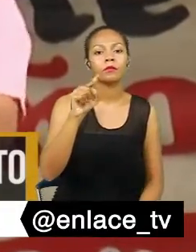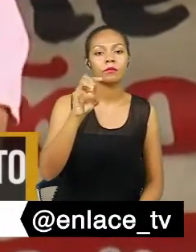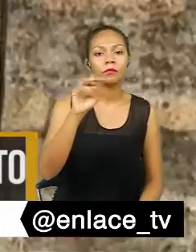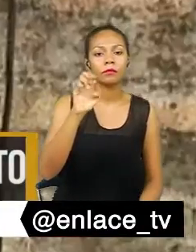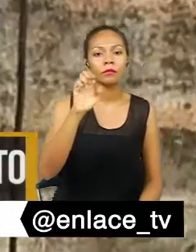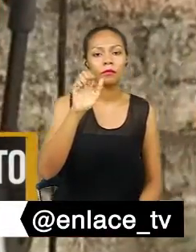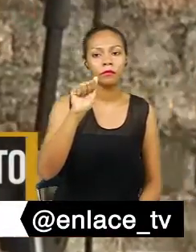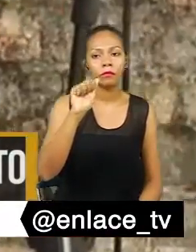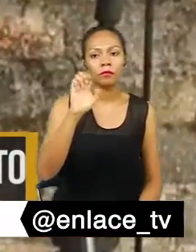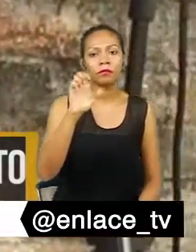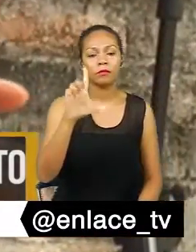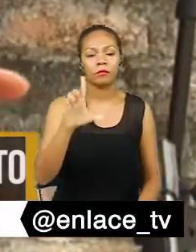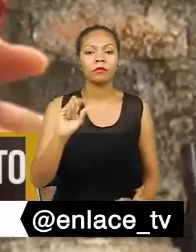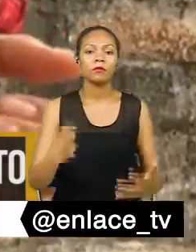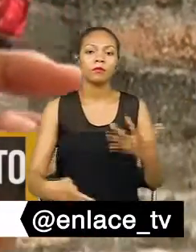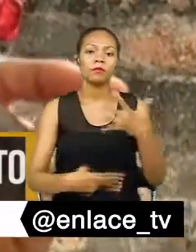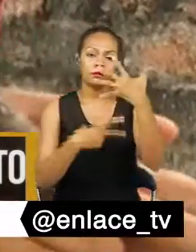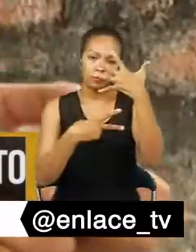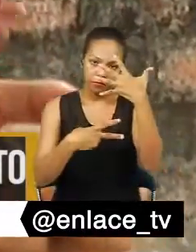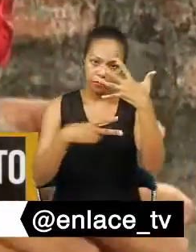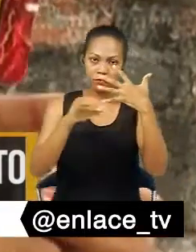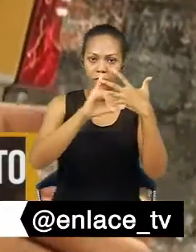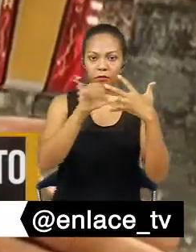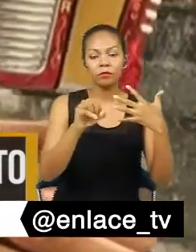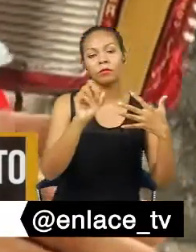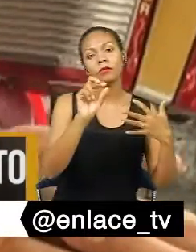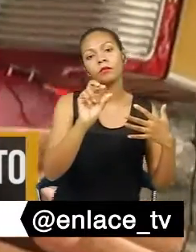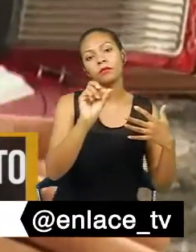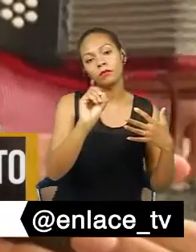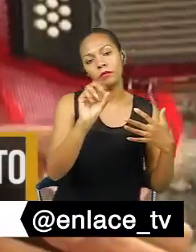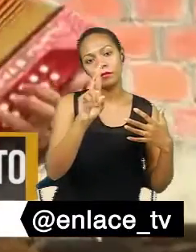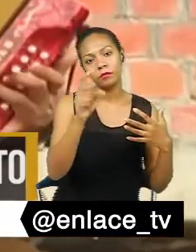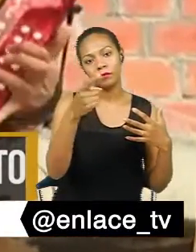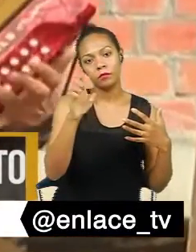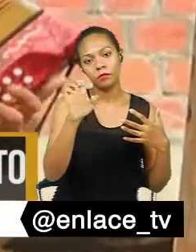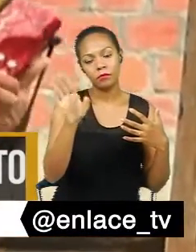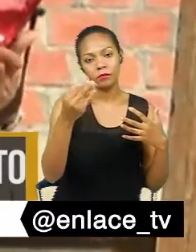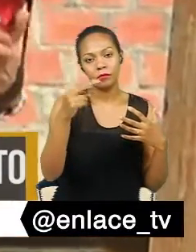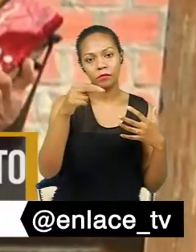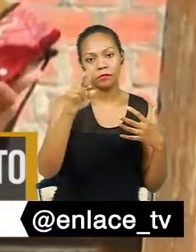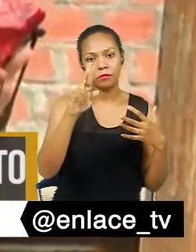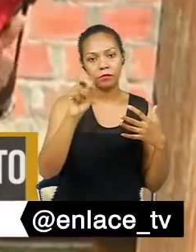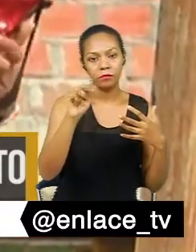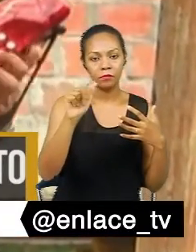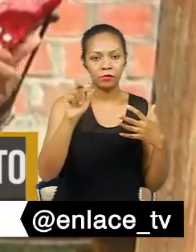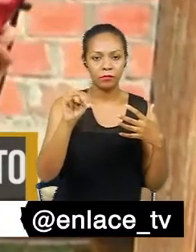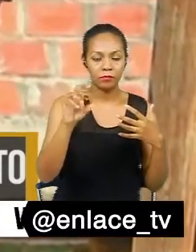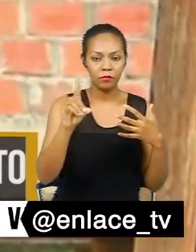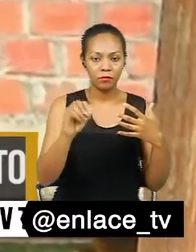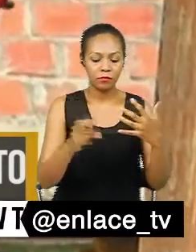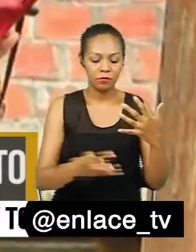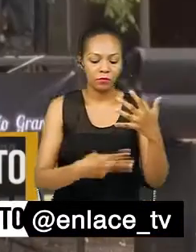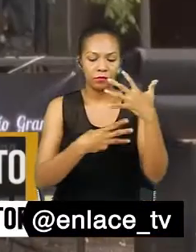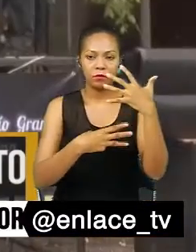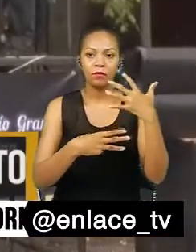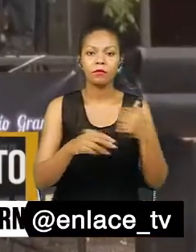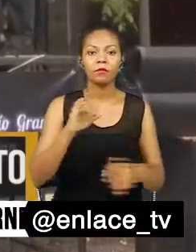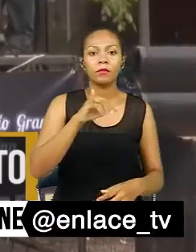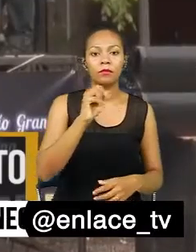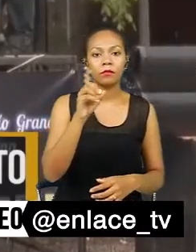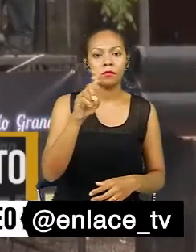Tecnología, Una Puya, Jorge Andrés Hernando Pérez, Yo Soy de Aquí, Un Paseo, y José Francisco Saavedra Arrieta, Paz para